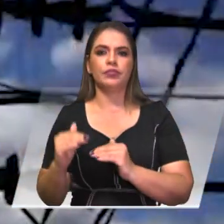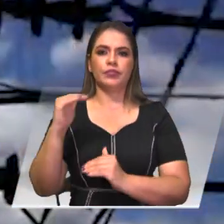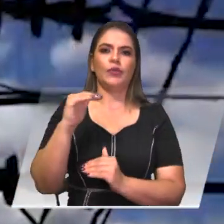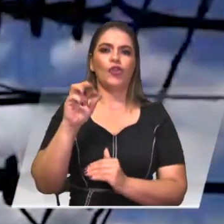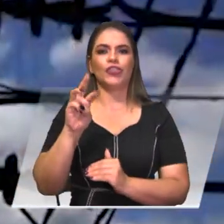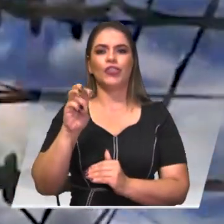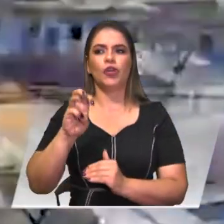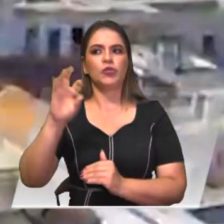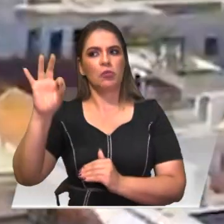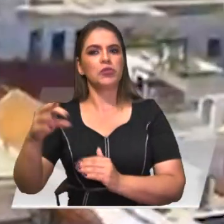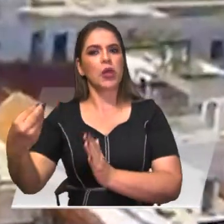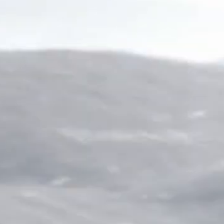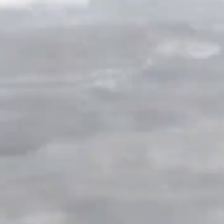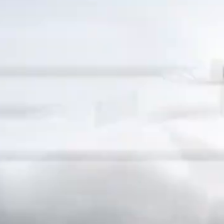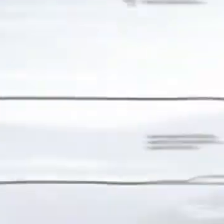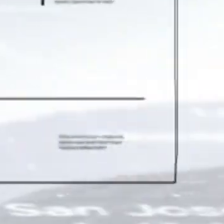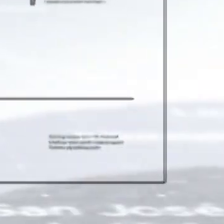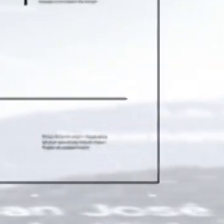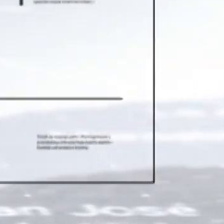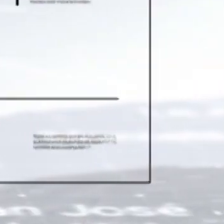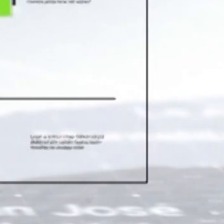88 por ciento